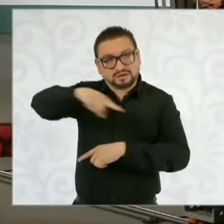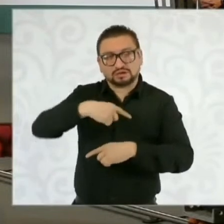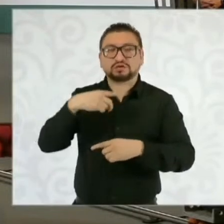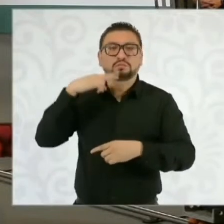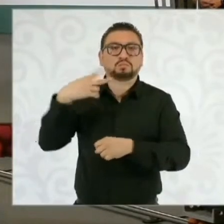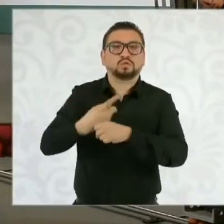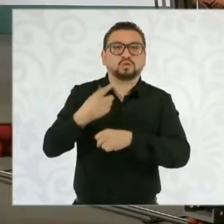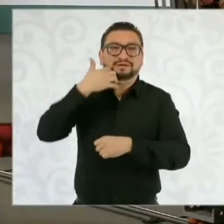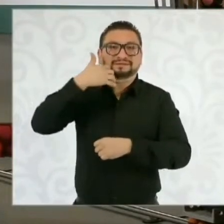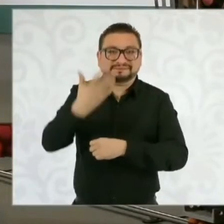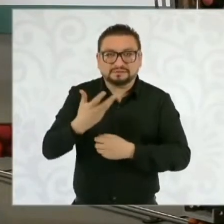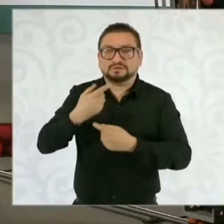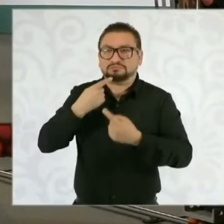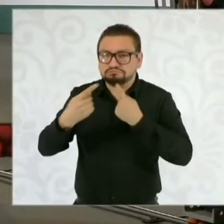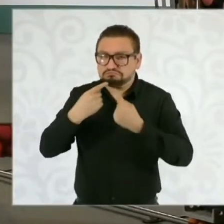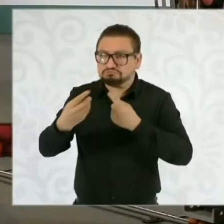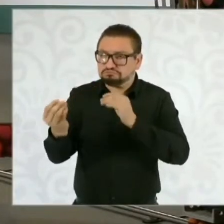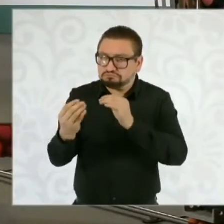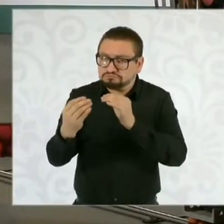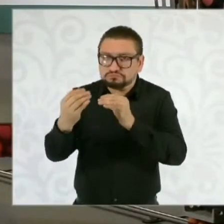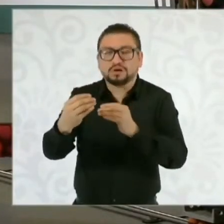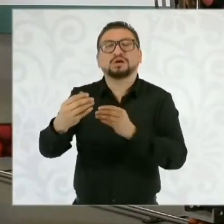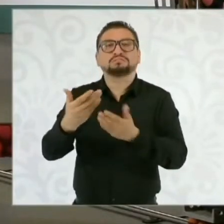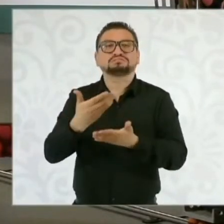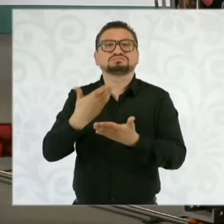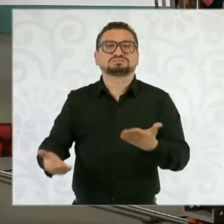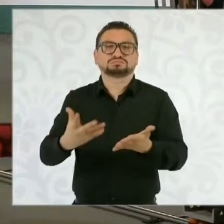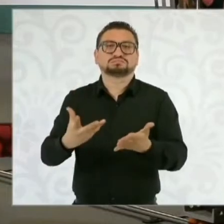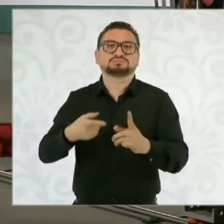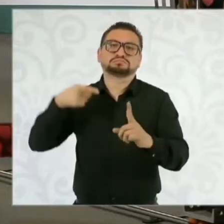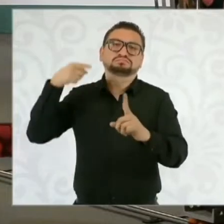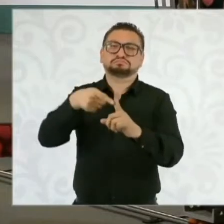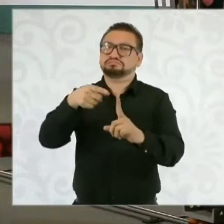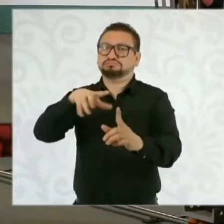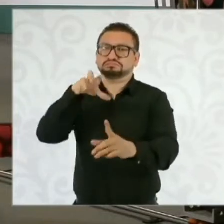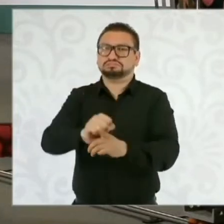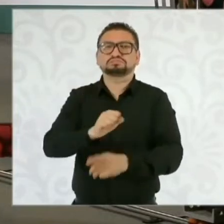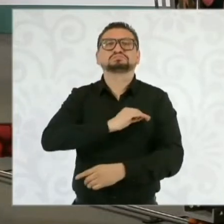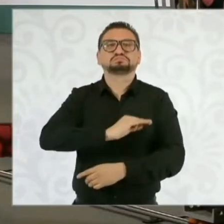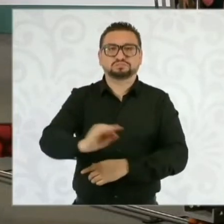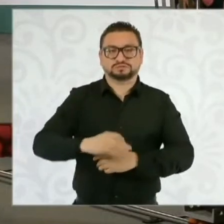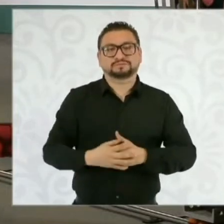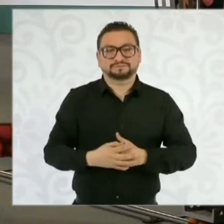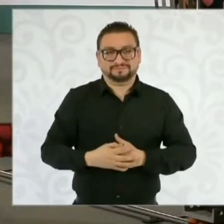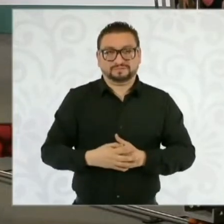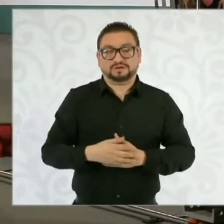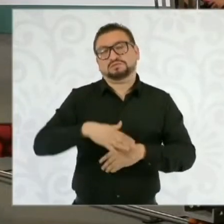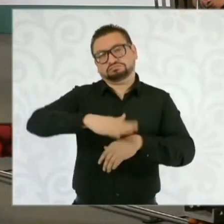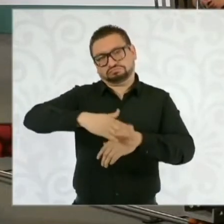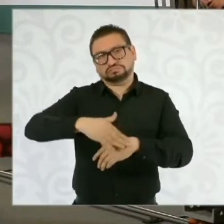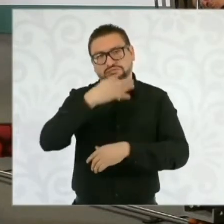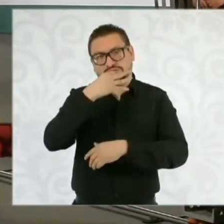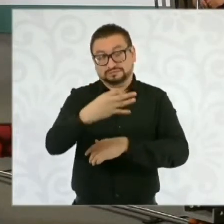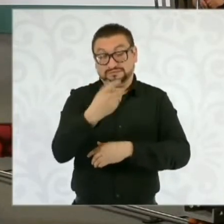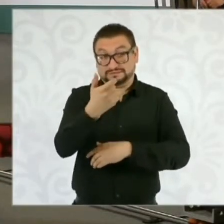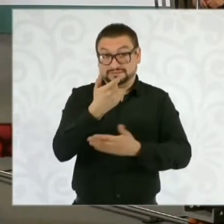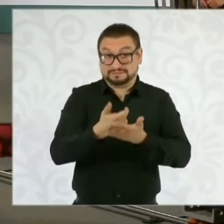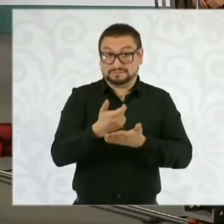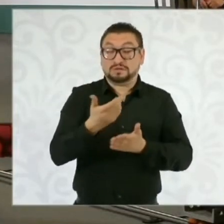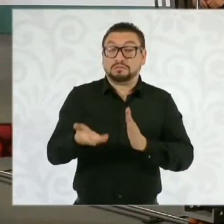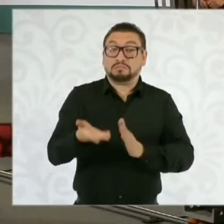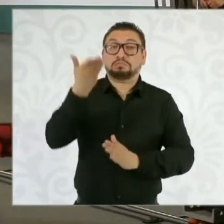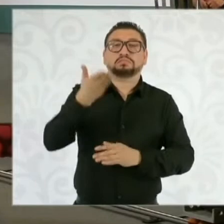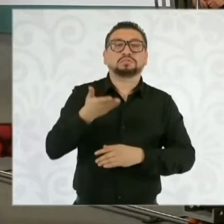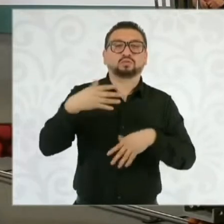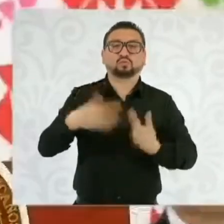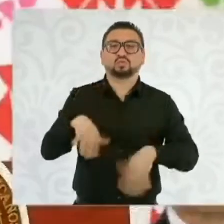diálogo, es que hemos logrado nuevamente cumplir con este objetivo. Y bien, pues comentarles que este incremento